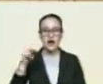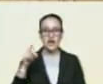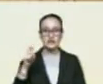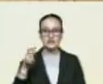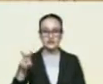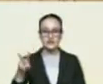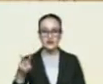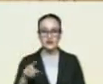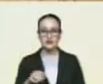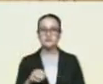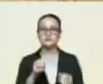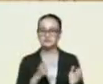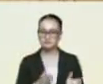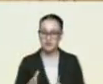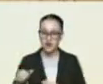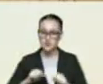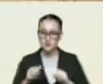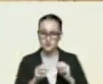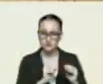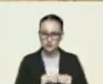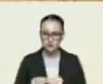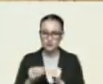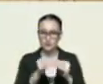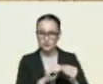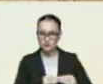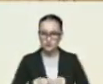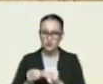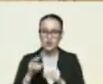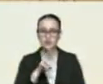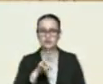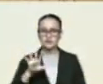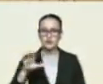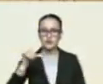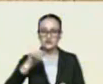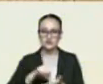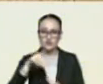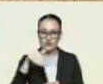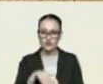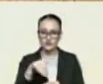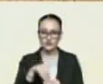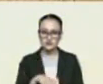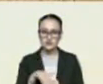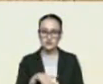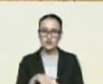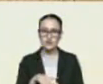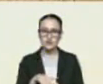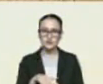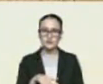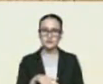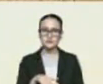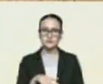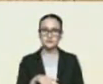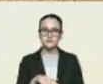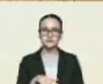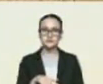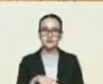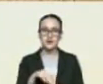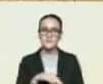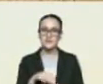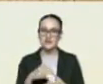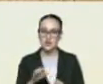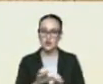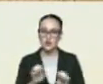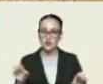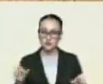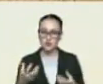la ejecución del plan de mantenimiento a 250 centros de votación por parte del Ministerio del Poder Popular para